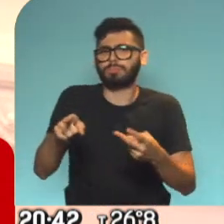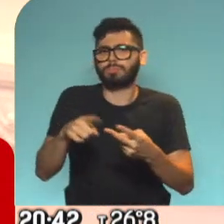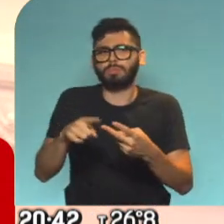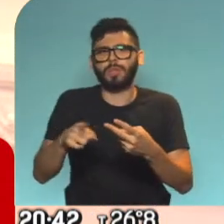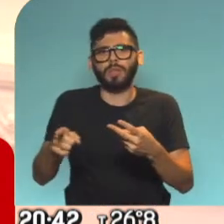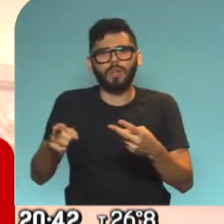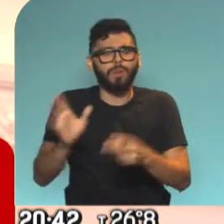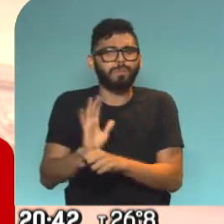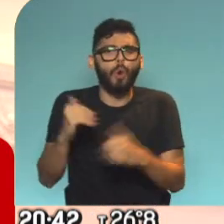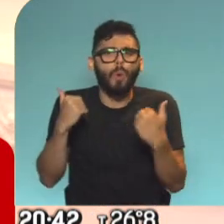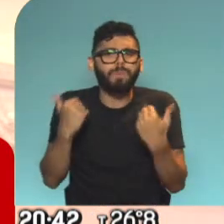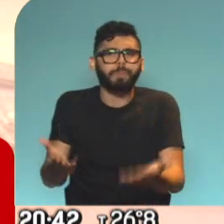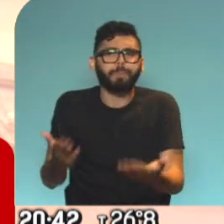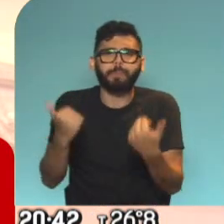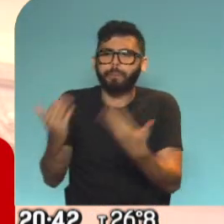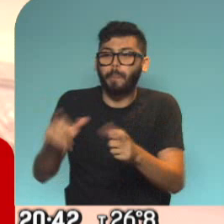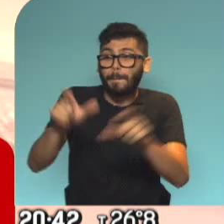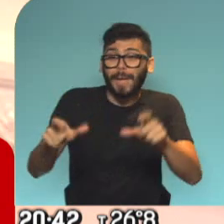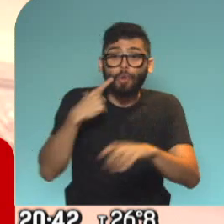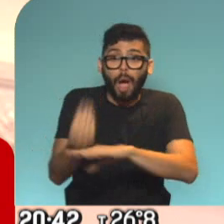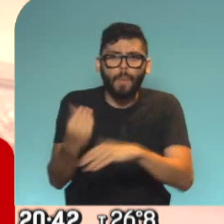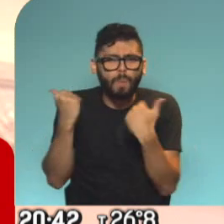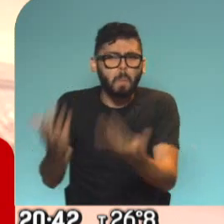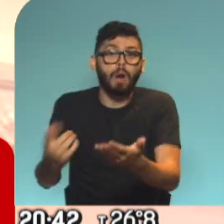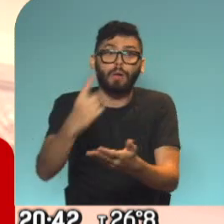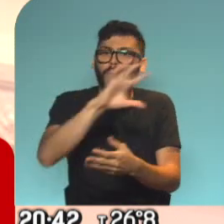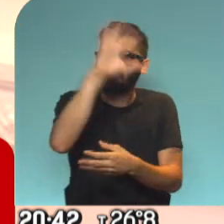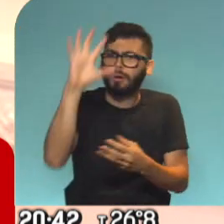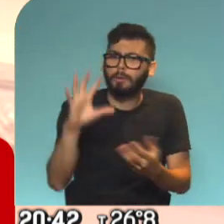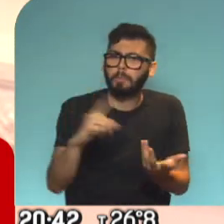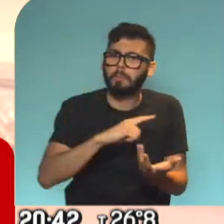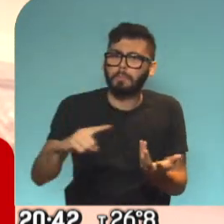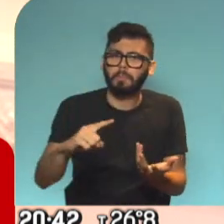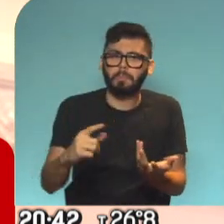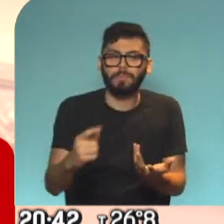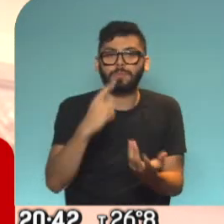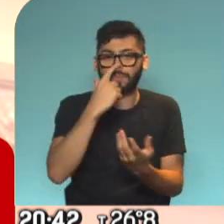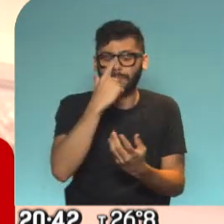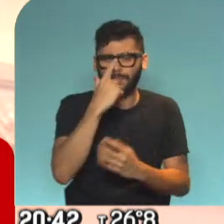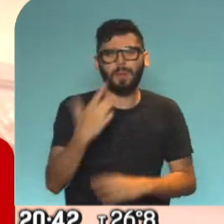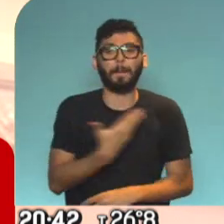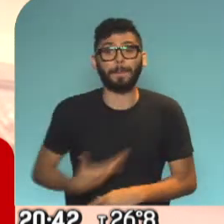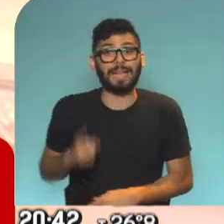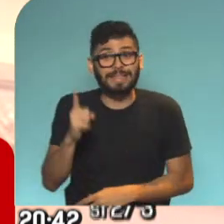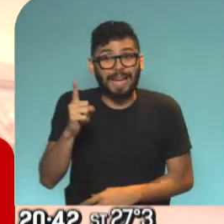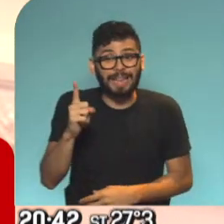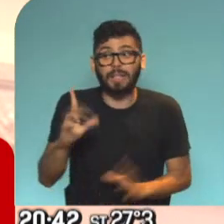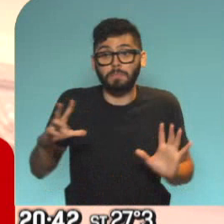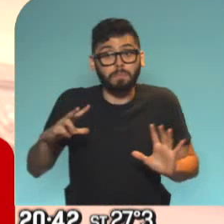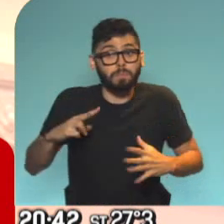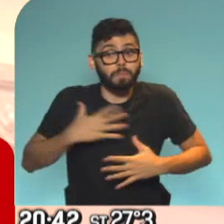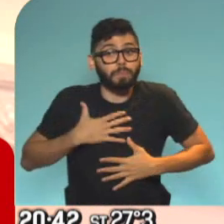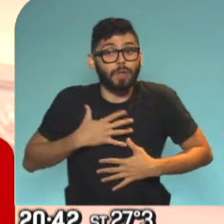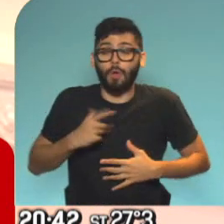posibilidades o le otorga posibilidades a sus habitantes que el resto de la Argentina no tiene. El presidente hacía, desde un testimonio personal de